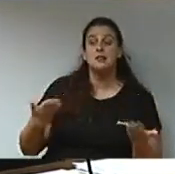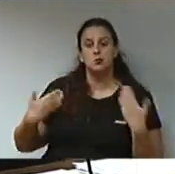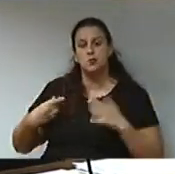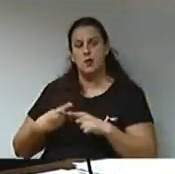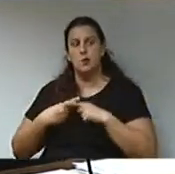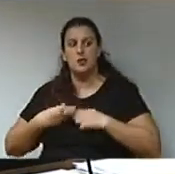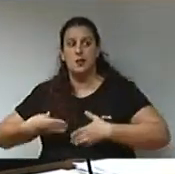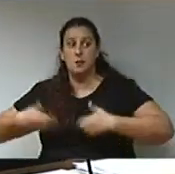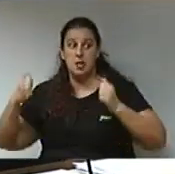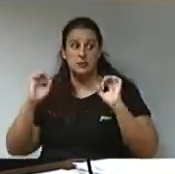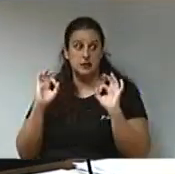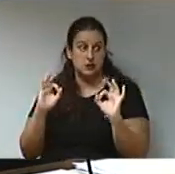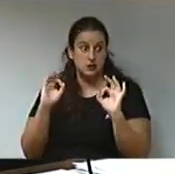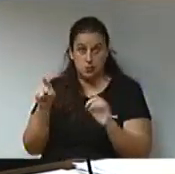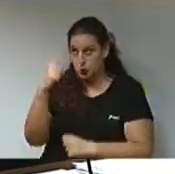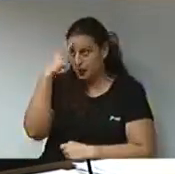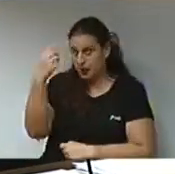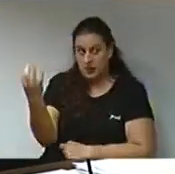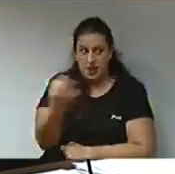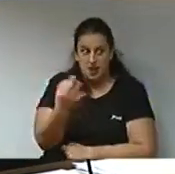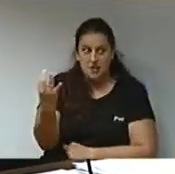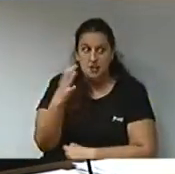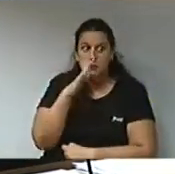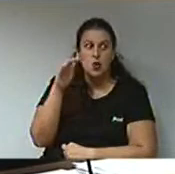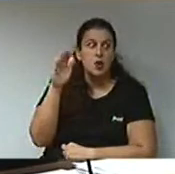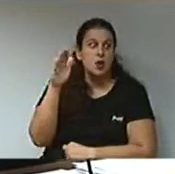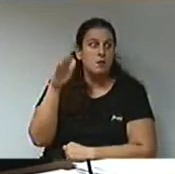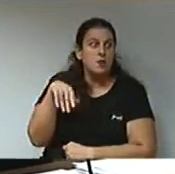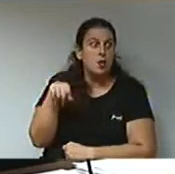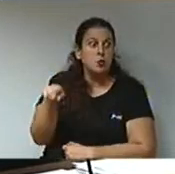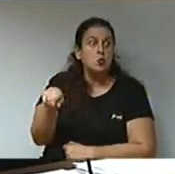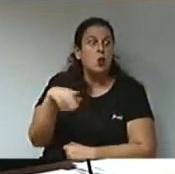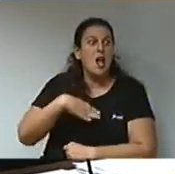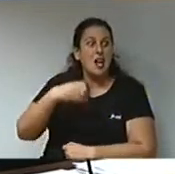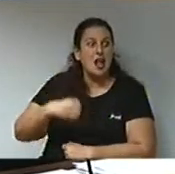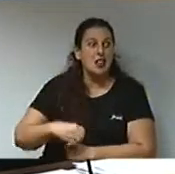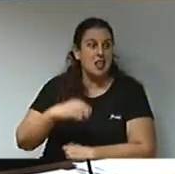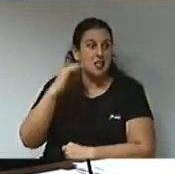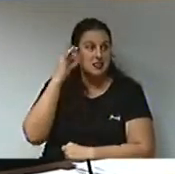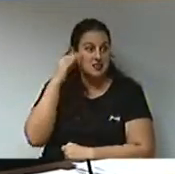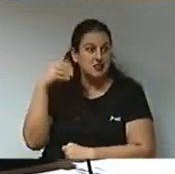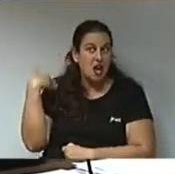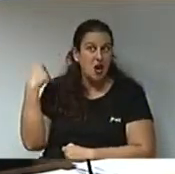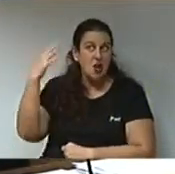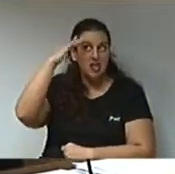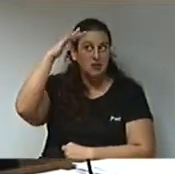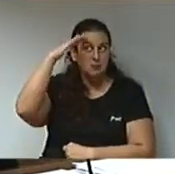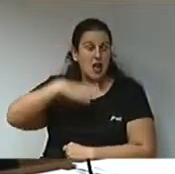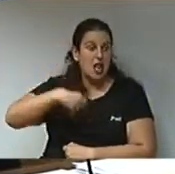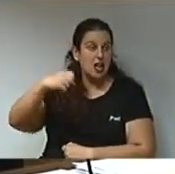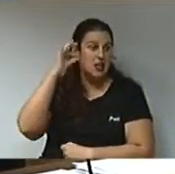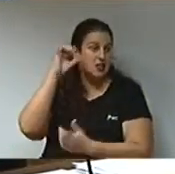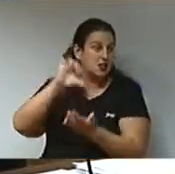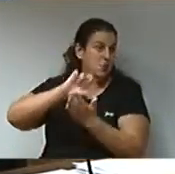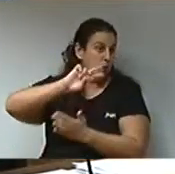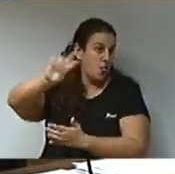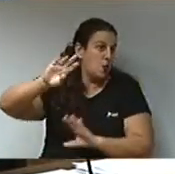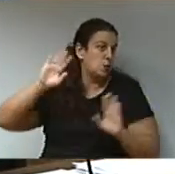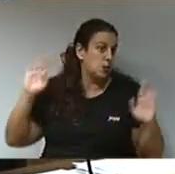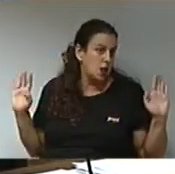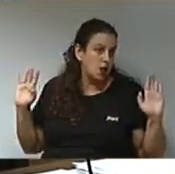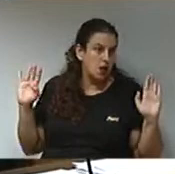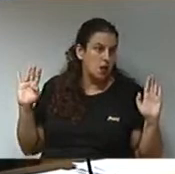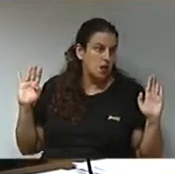no. Eso usted lo debería saber, porque en el fondo ha sido alcaldesa y ahora aspira a ser alcaldesa de otra ciudad, pero realmente